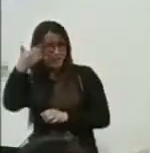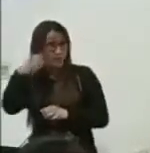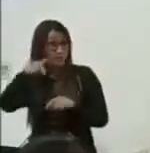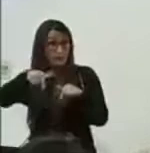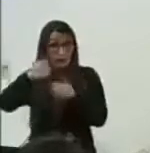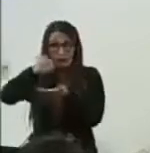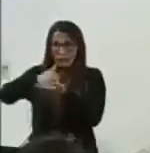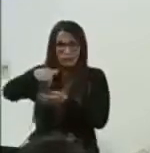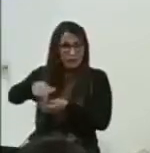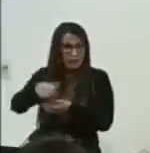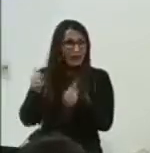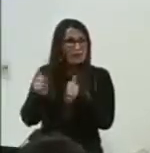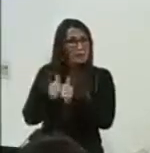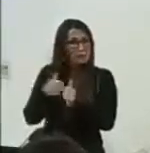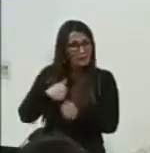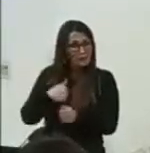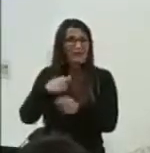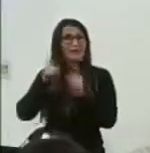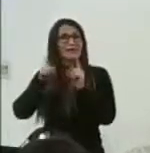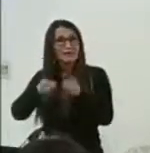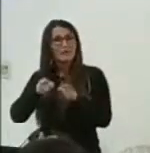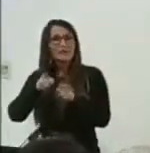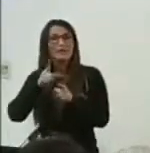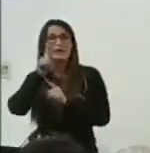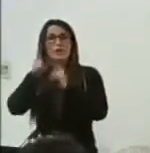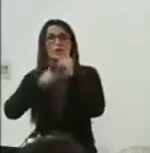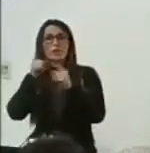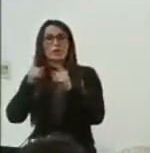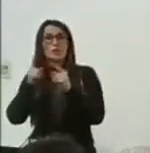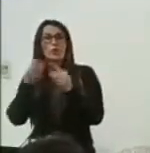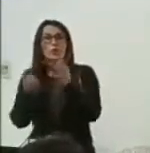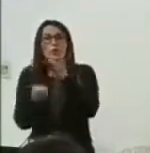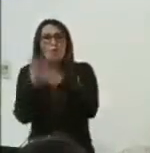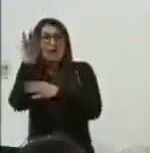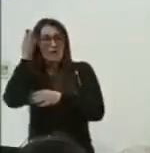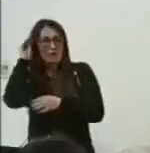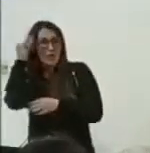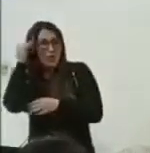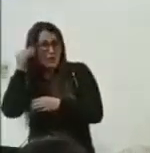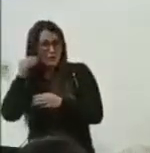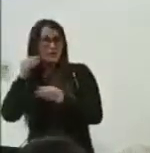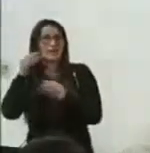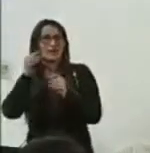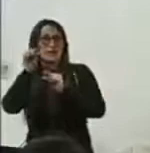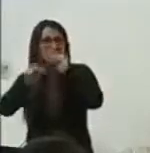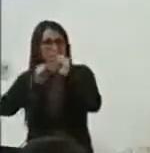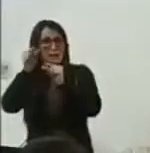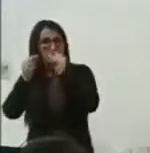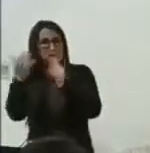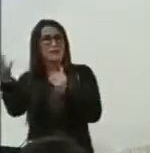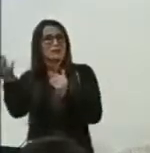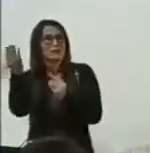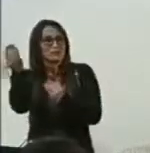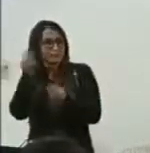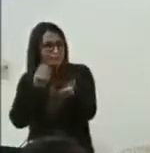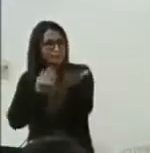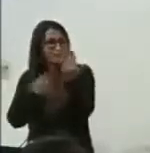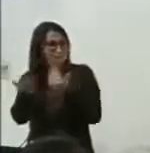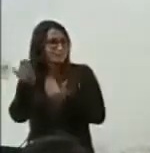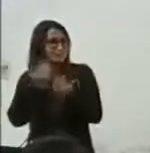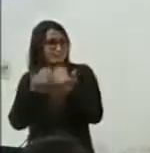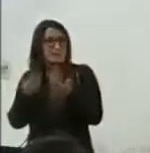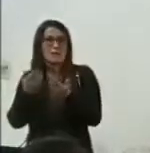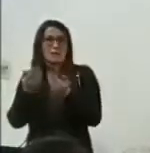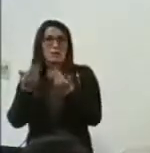nos acompañan, y tenemos los aires nuevos de la juventud que se acerca a participar, se acerca a